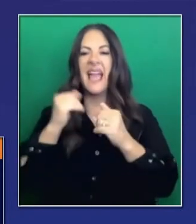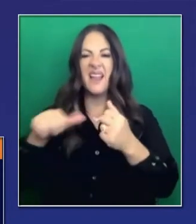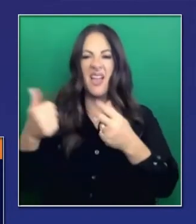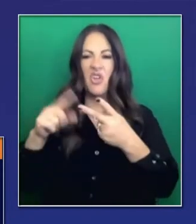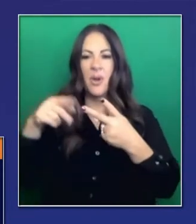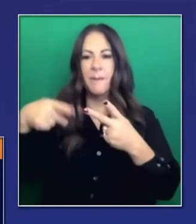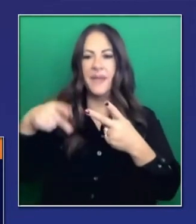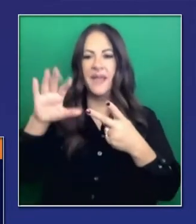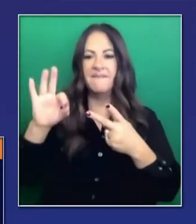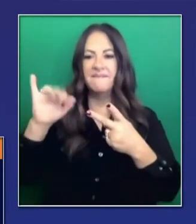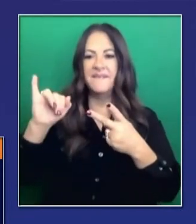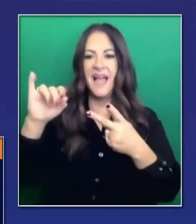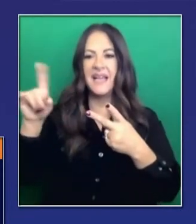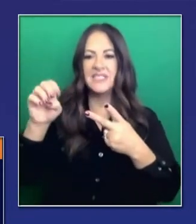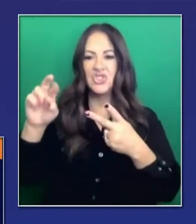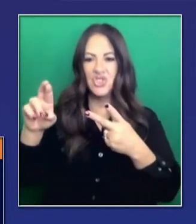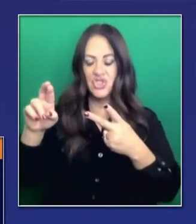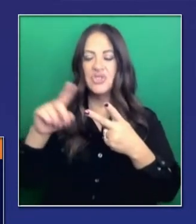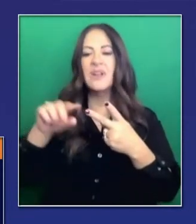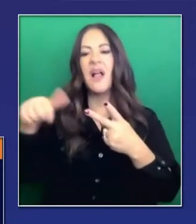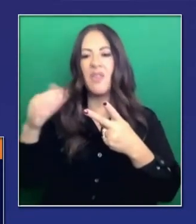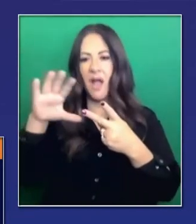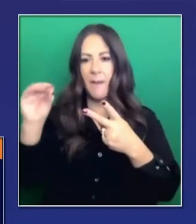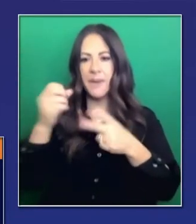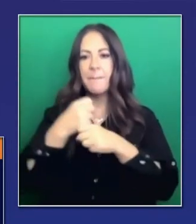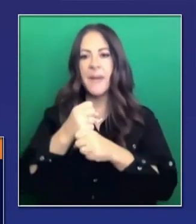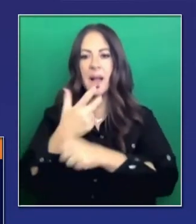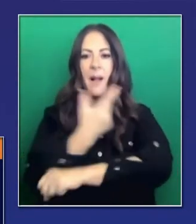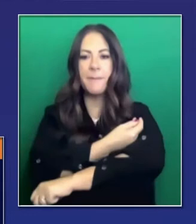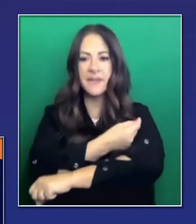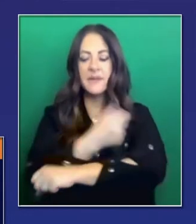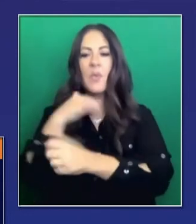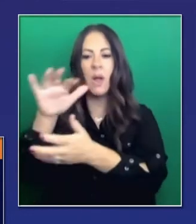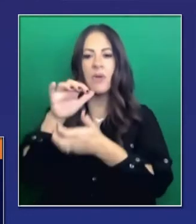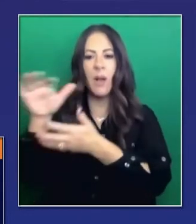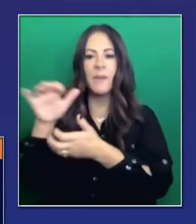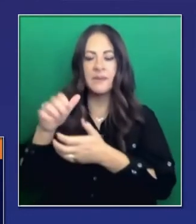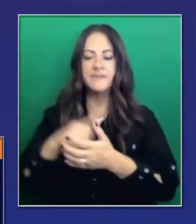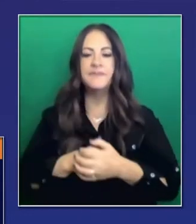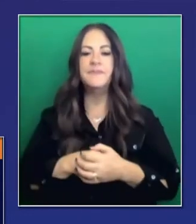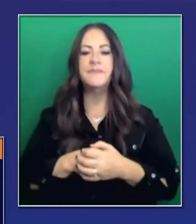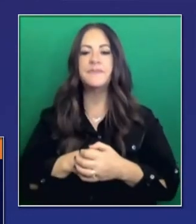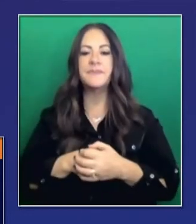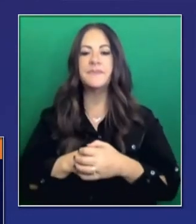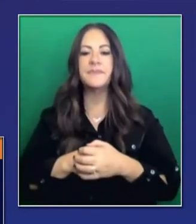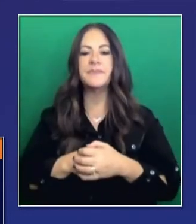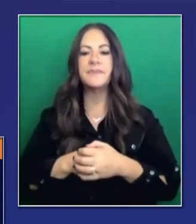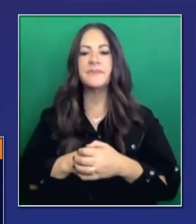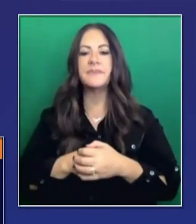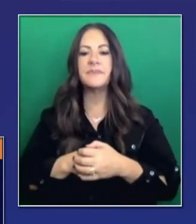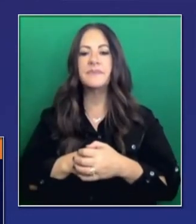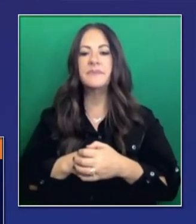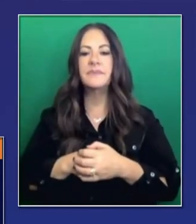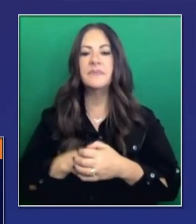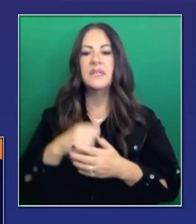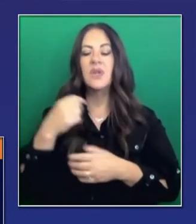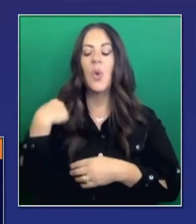1.135.300 dosis para California, más que Pfizer. Esas son las que han comprometido nuestro estado.